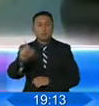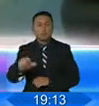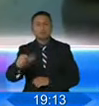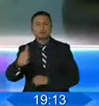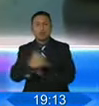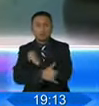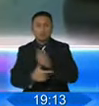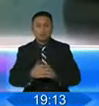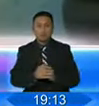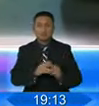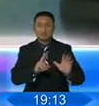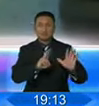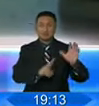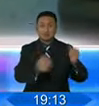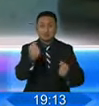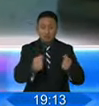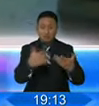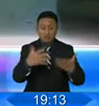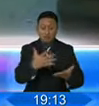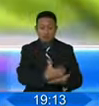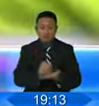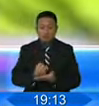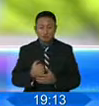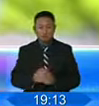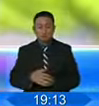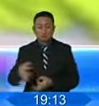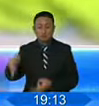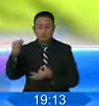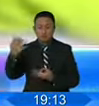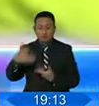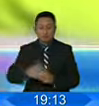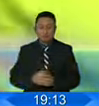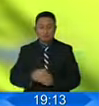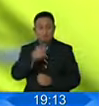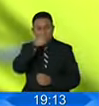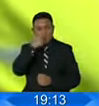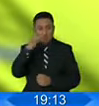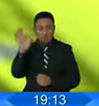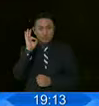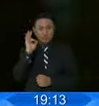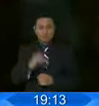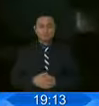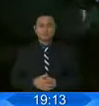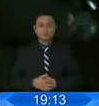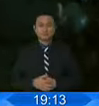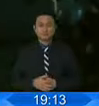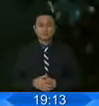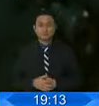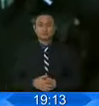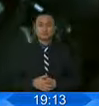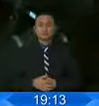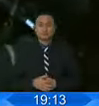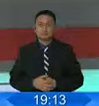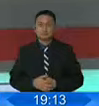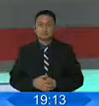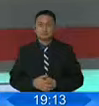carros reportados como robados, recuperados, documentos incautados y droga decomisada. En Quito informó Iván